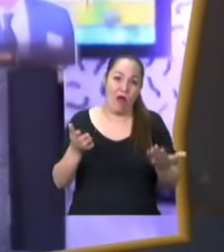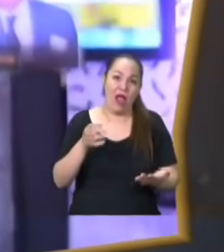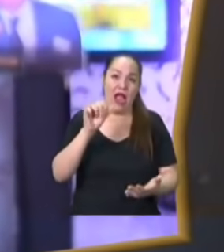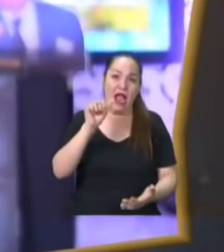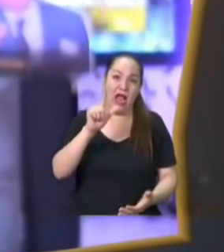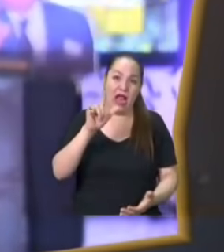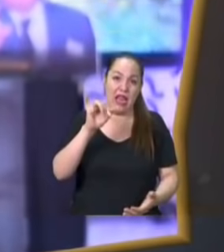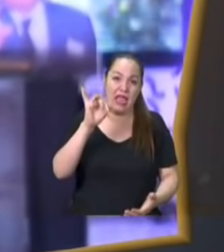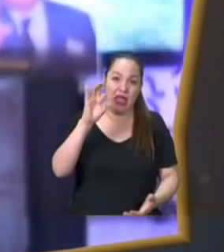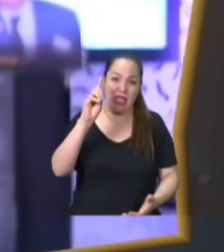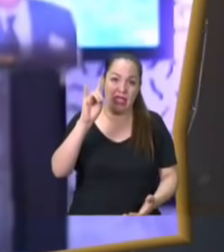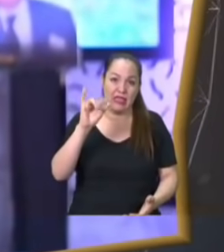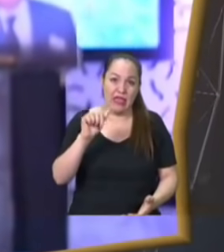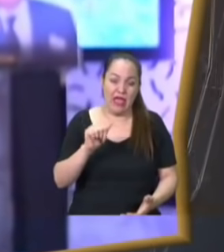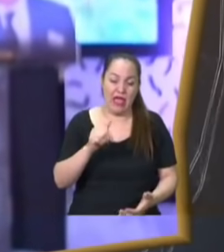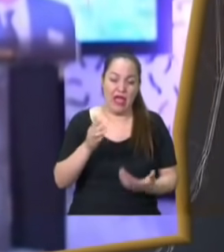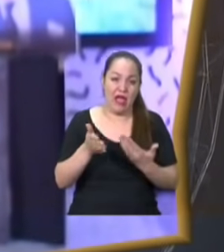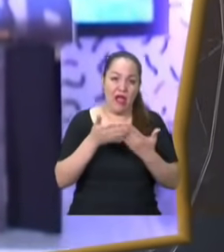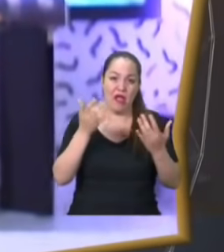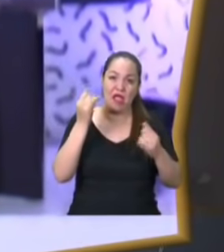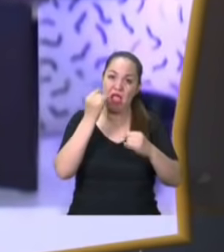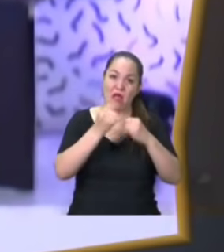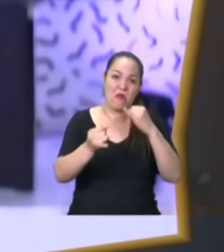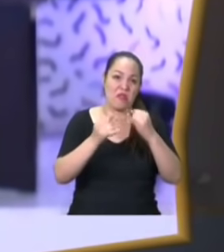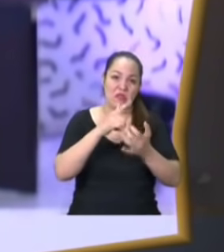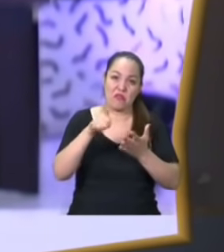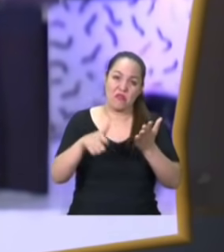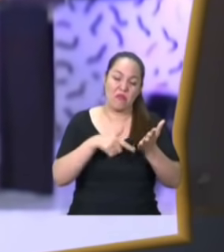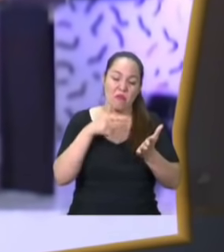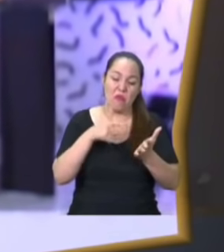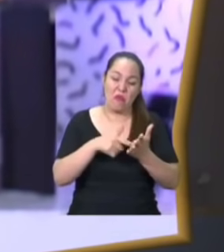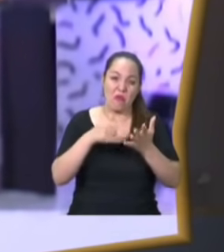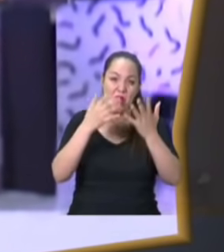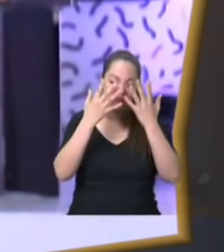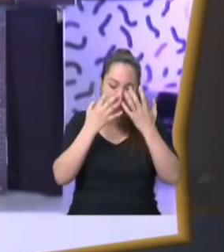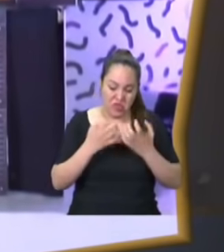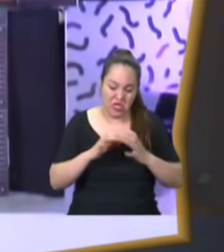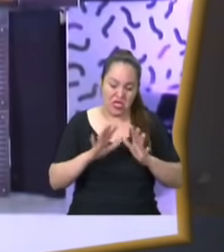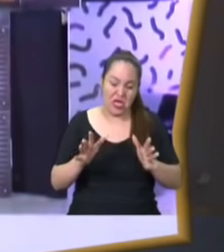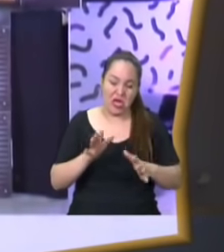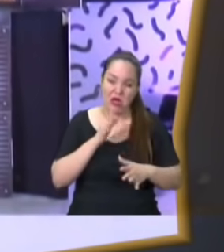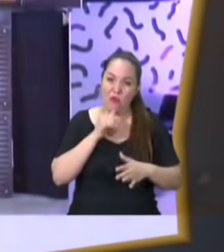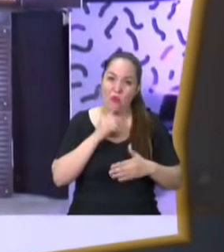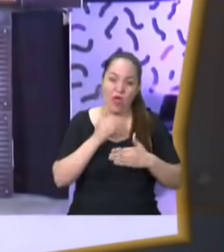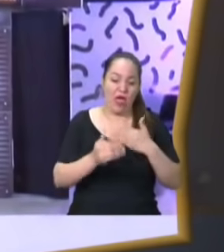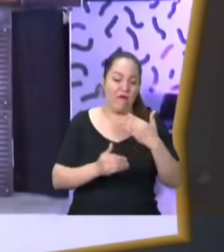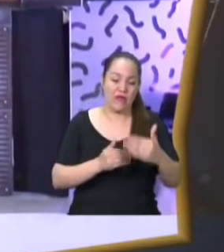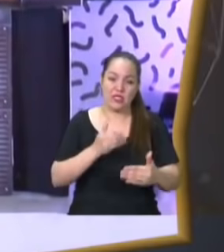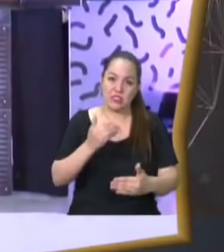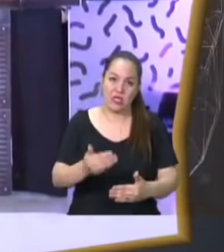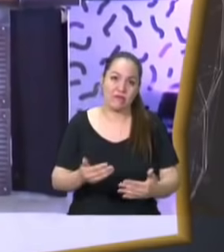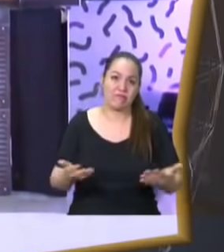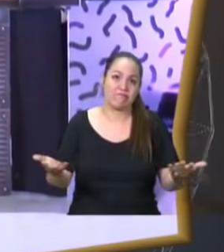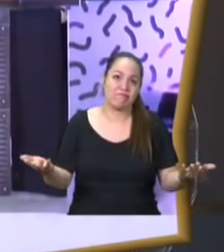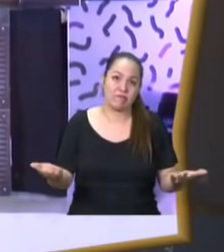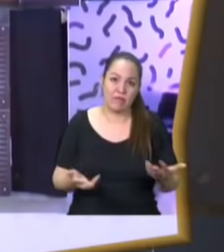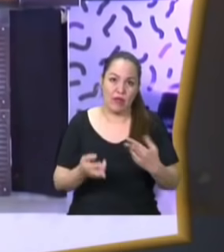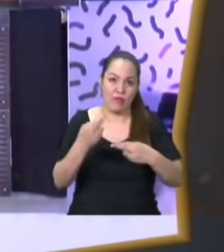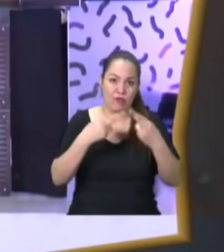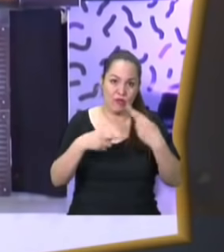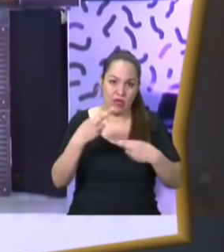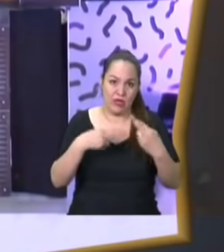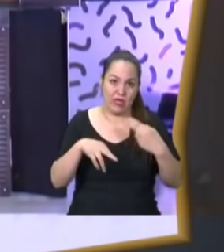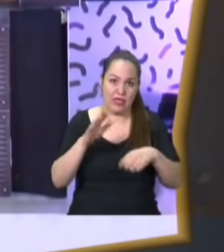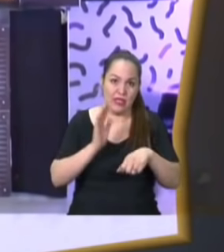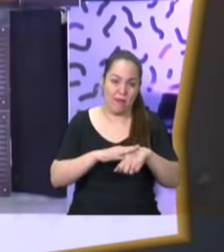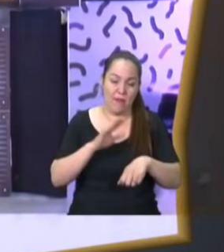está quedando en el último lugar sin aspiraciones para avanzar la siguiente ronda. Regreso contigo, tenemos sí, ahora el duelo